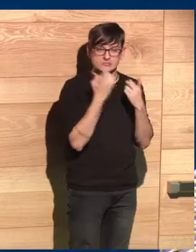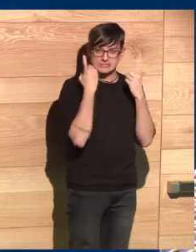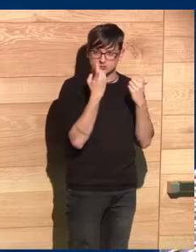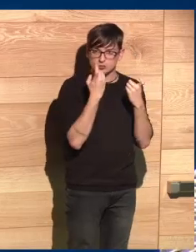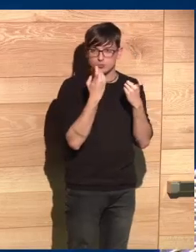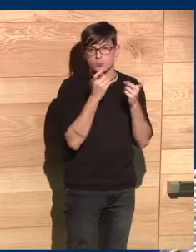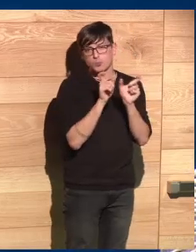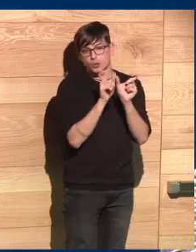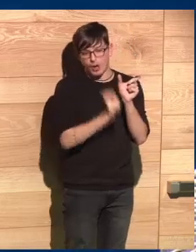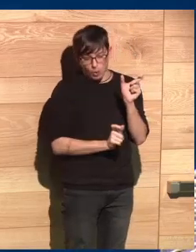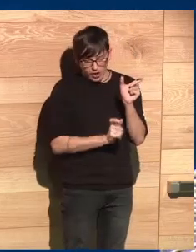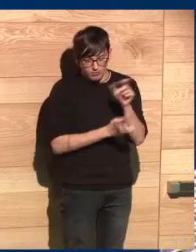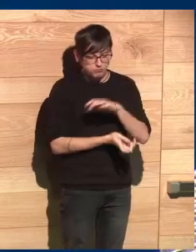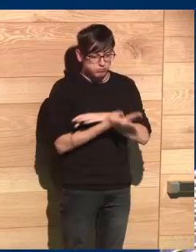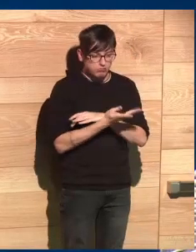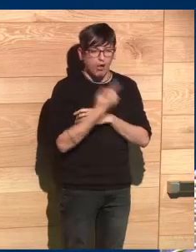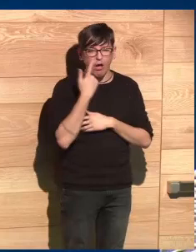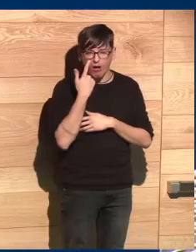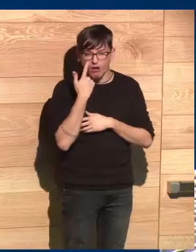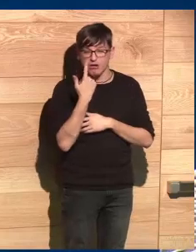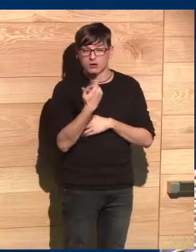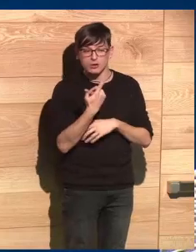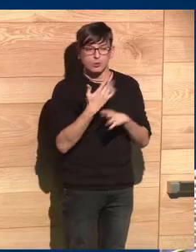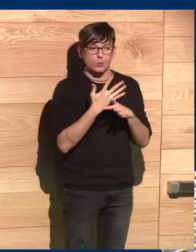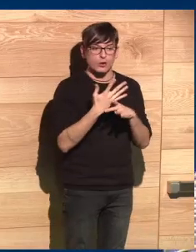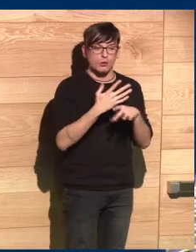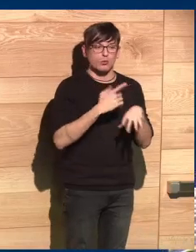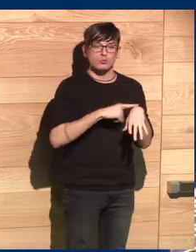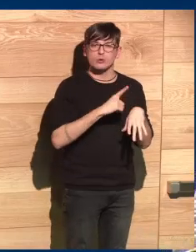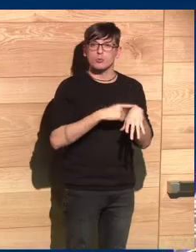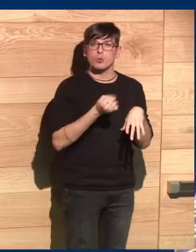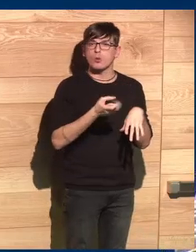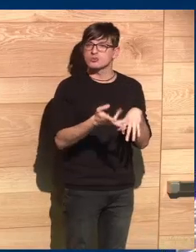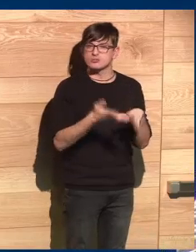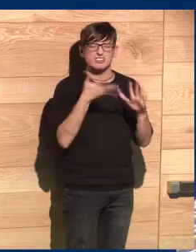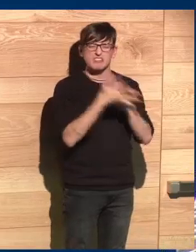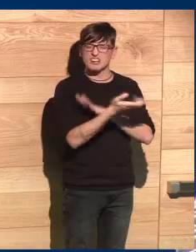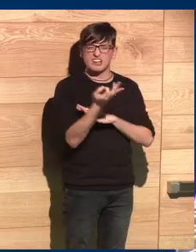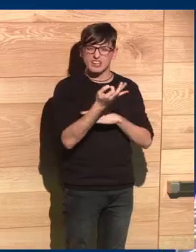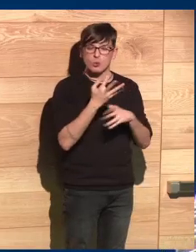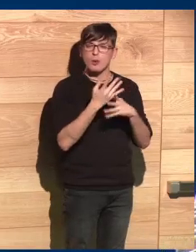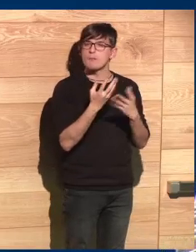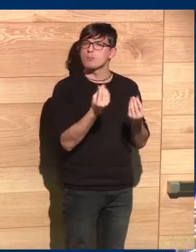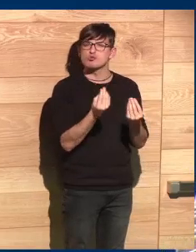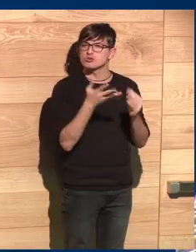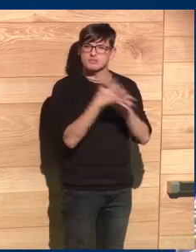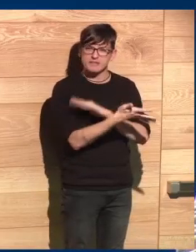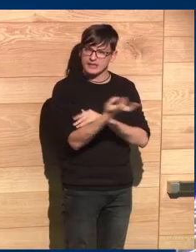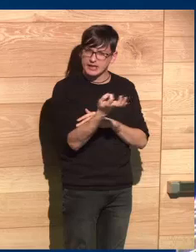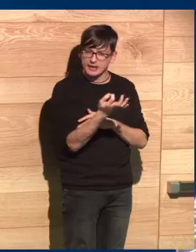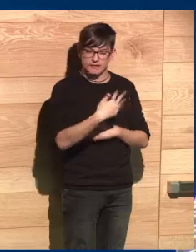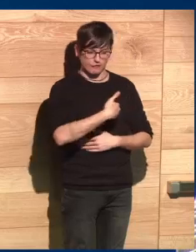que diga, bueno, ¿cuánto se puede jugar? ¿Qué es jugar mucho? ¿Qué significaría jugar mucho? ¿Qué papel tiene